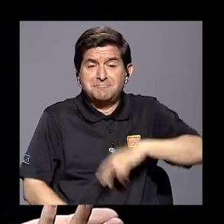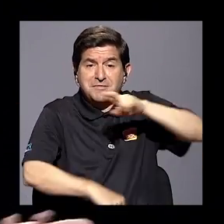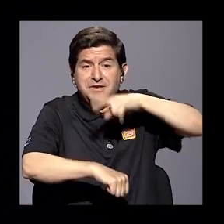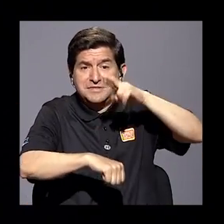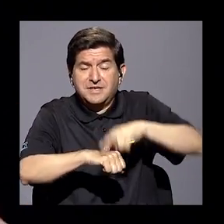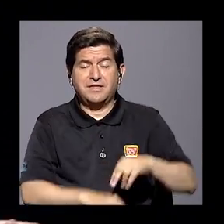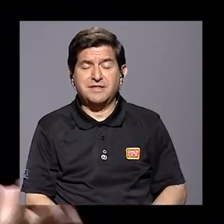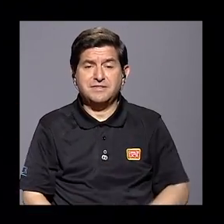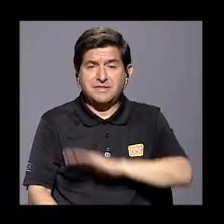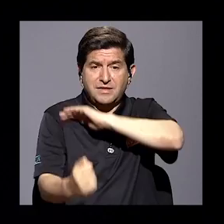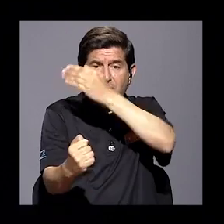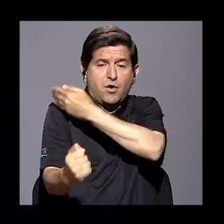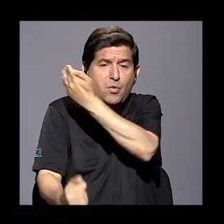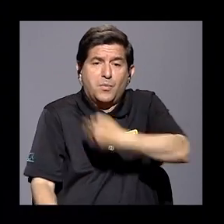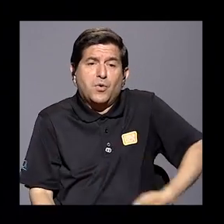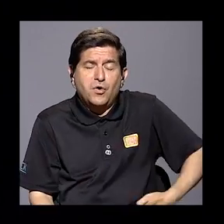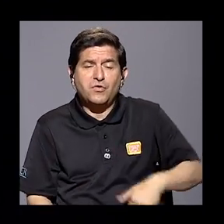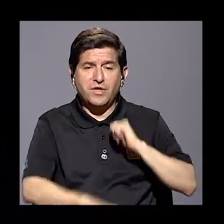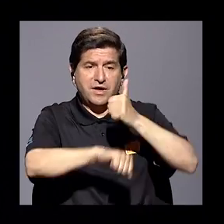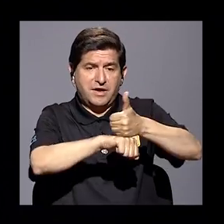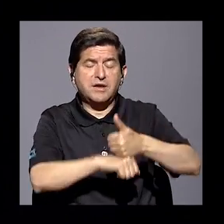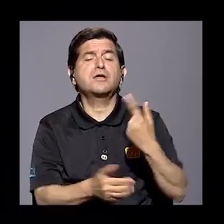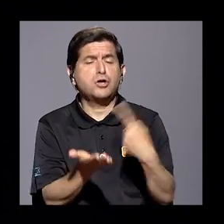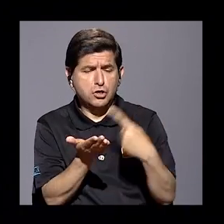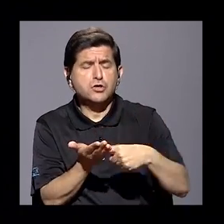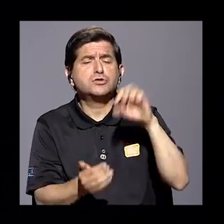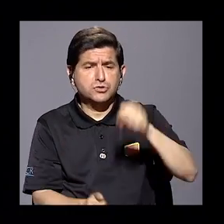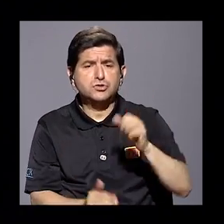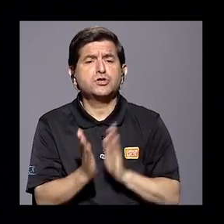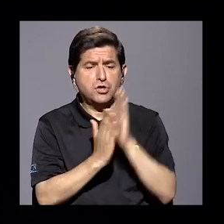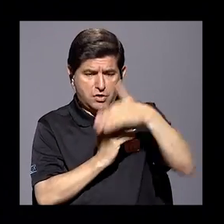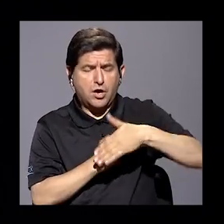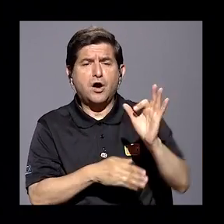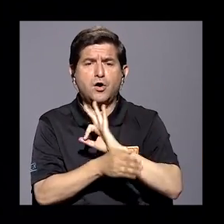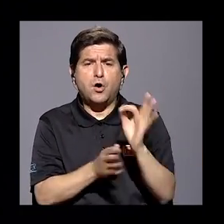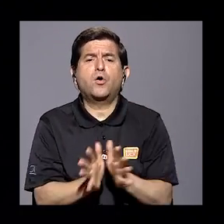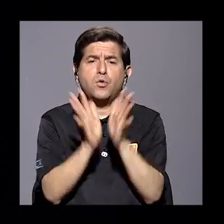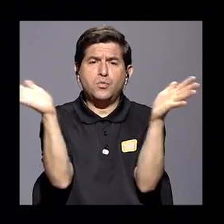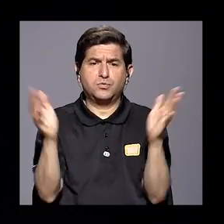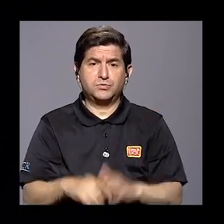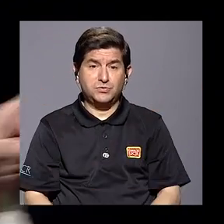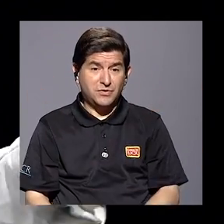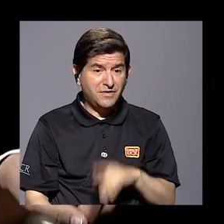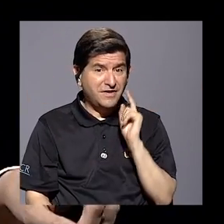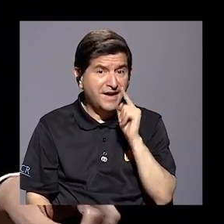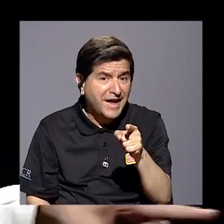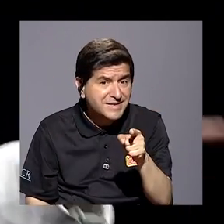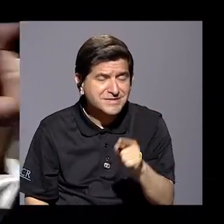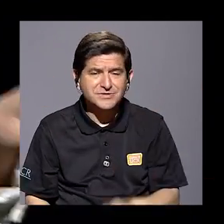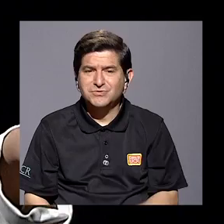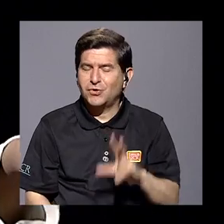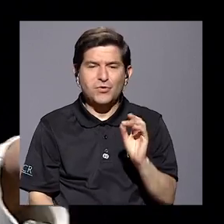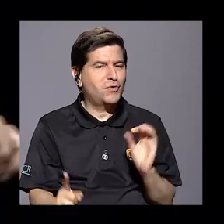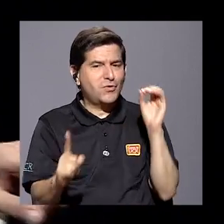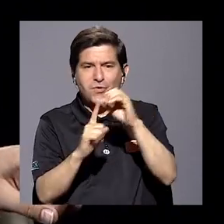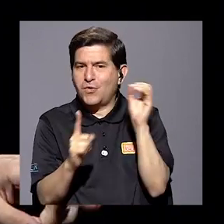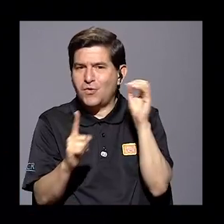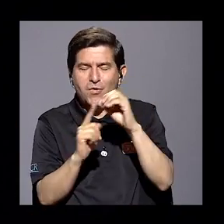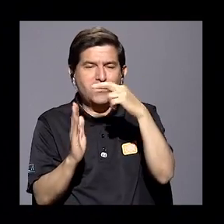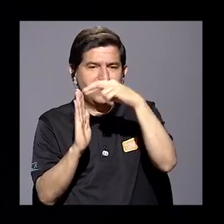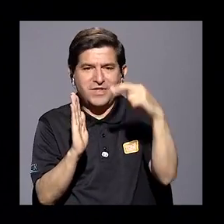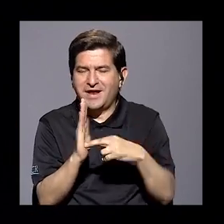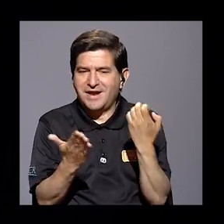república no que son puestos por los poderes ejecutivos y si hay que discutir esos abusos en la función pública pero eso no es el